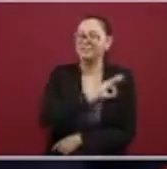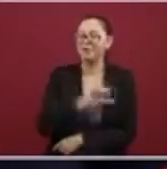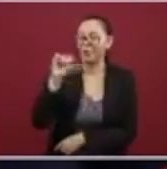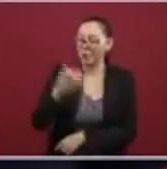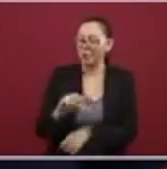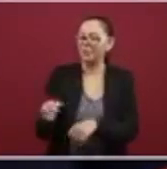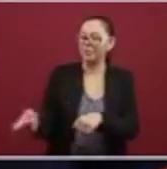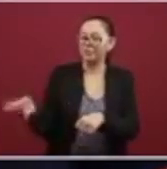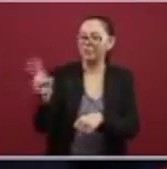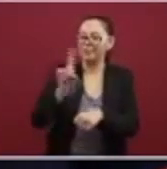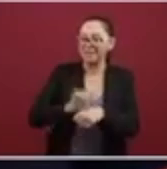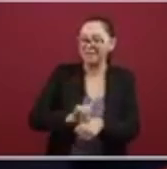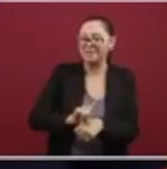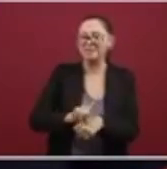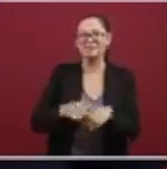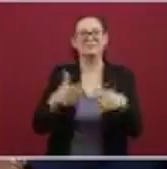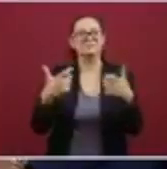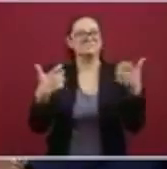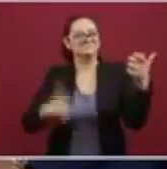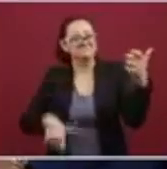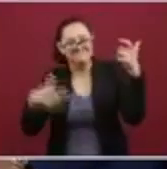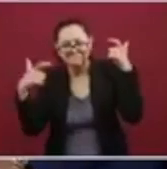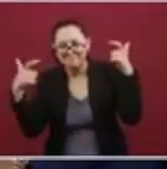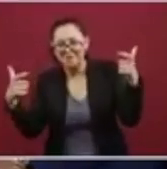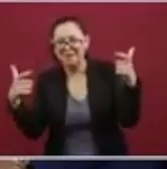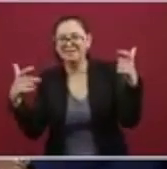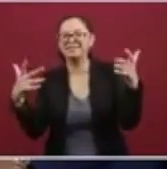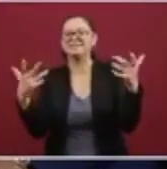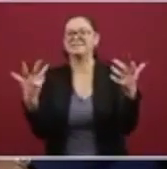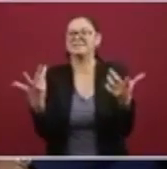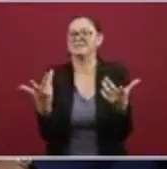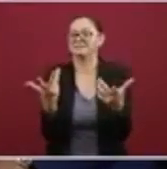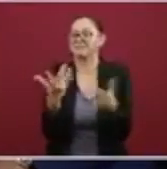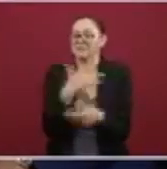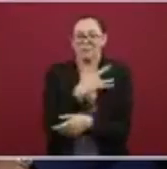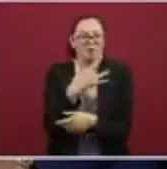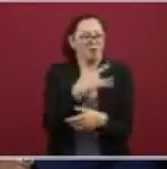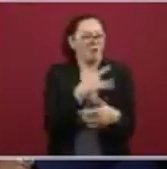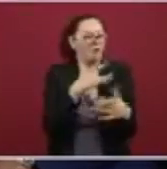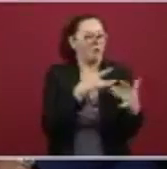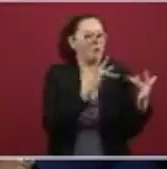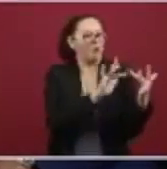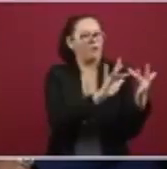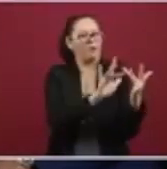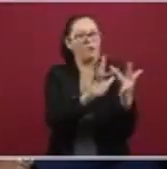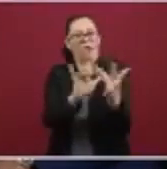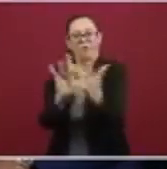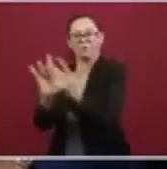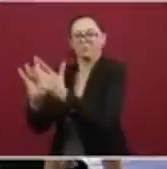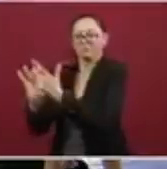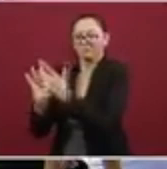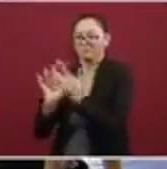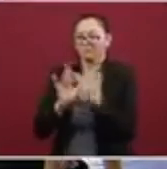día, entre mariachis y entre tantos corazones que nos acompañan.